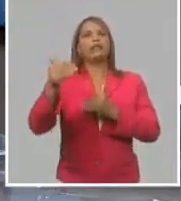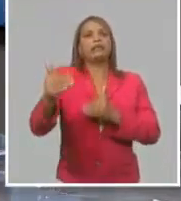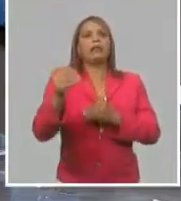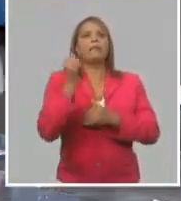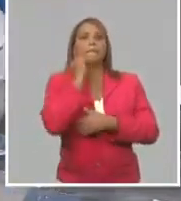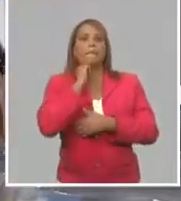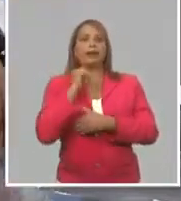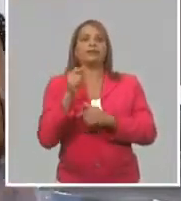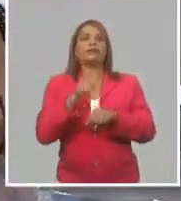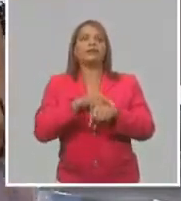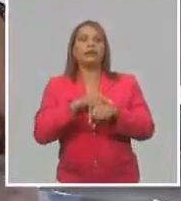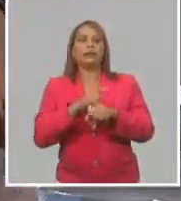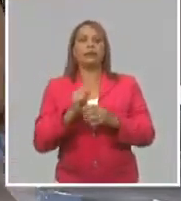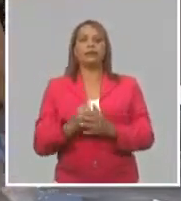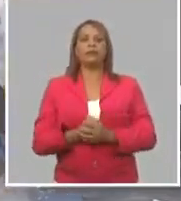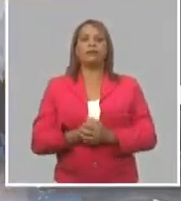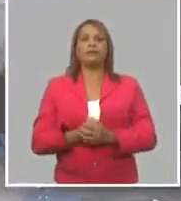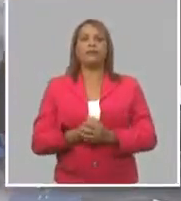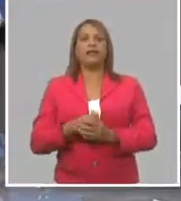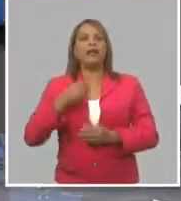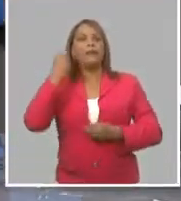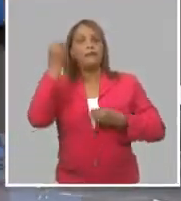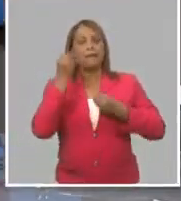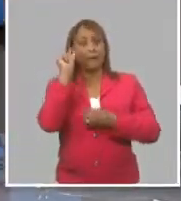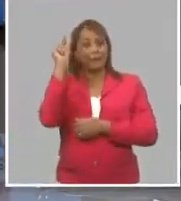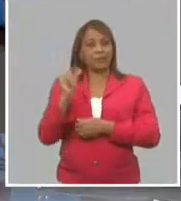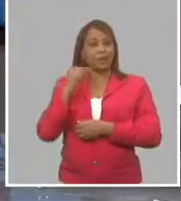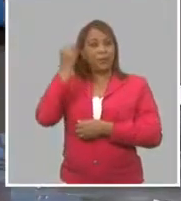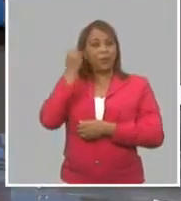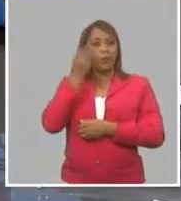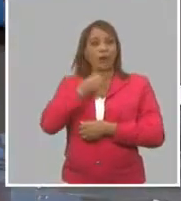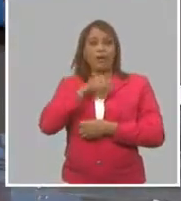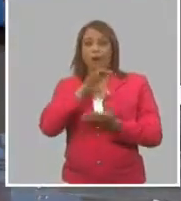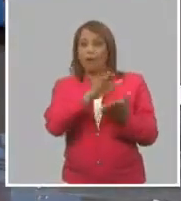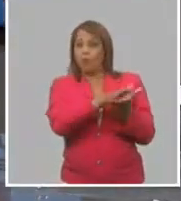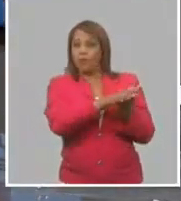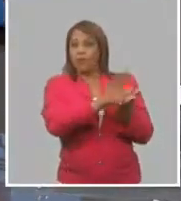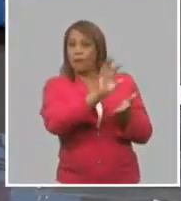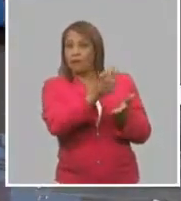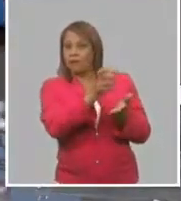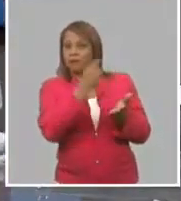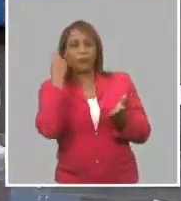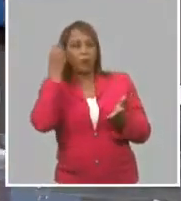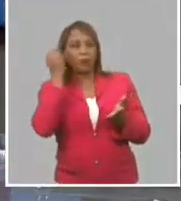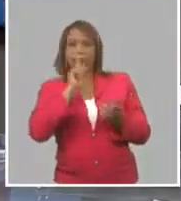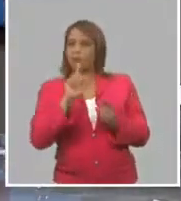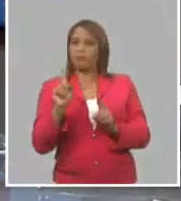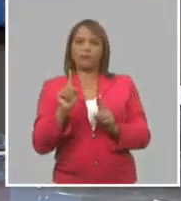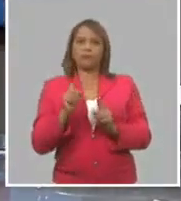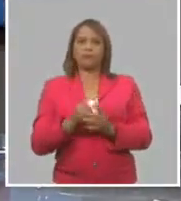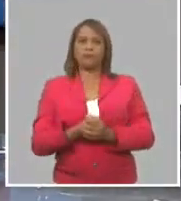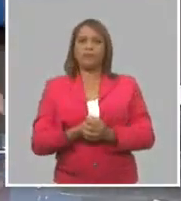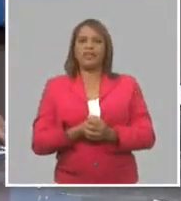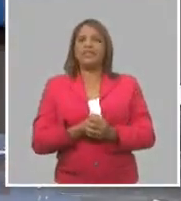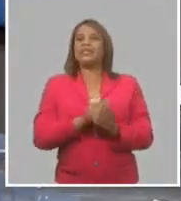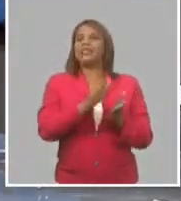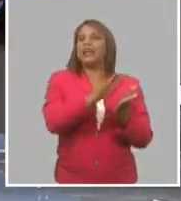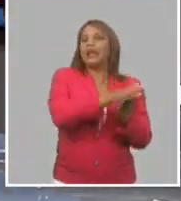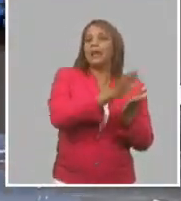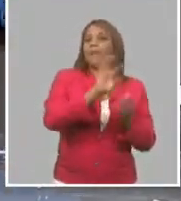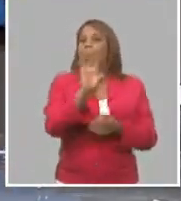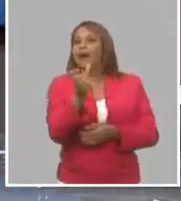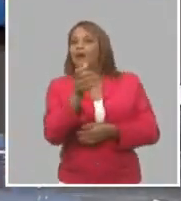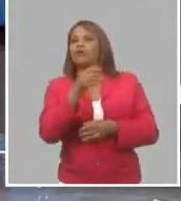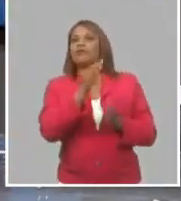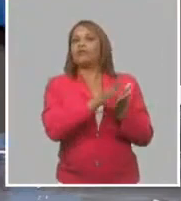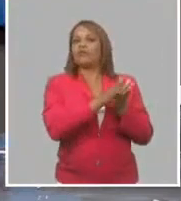meses más las personas no pueden tener preocupación con los que el ser que tienen ni en el banco ni en su casa y el